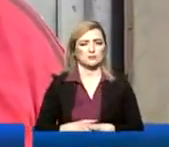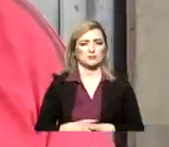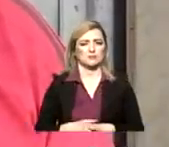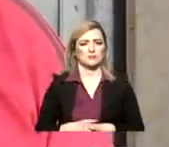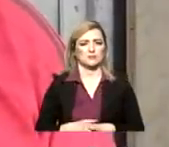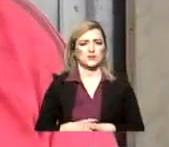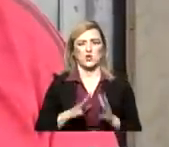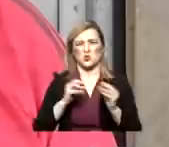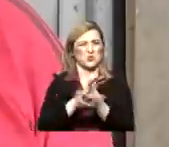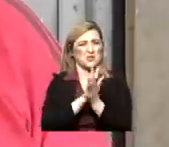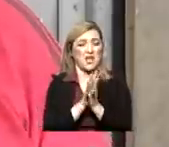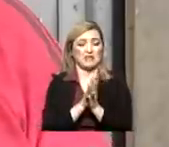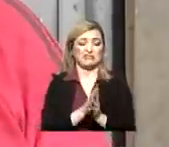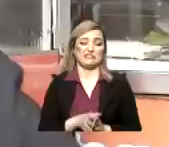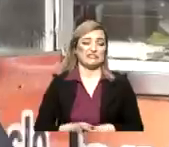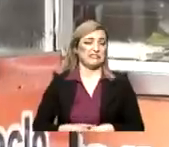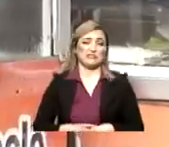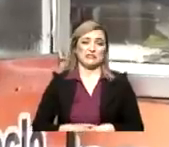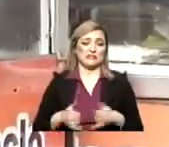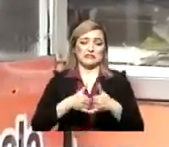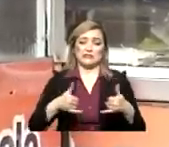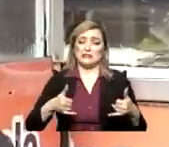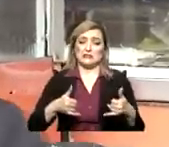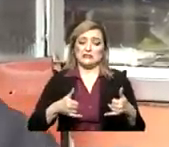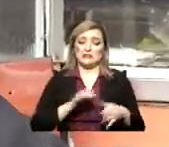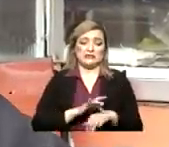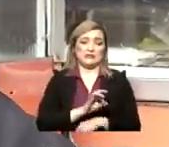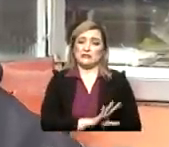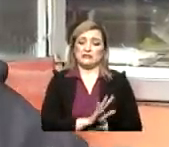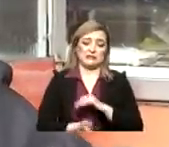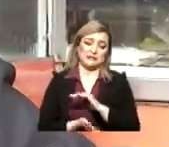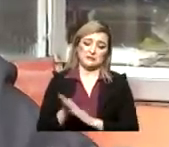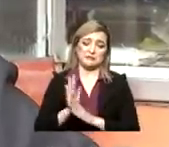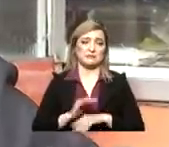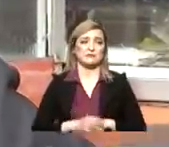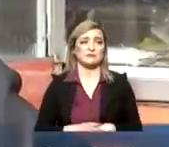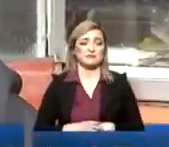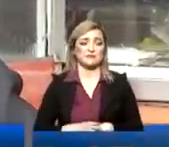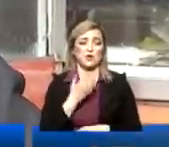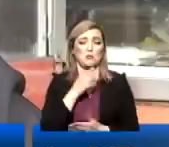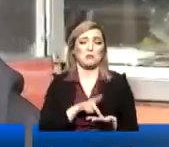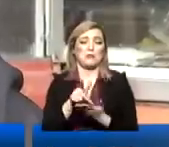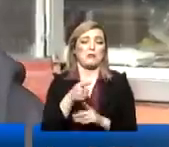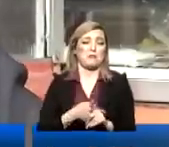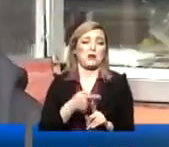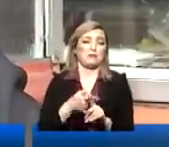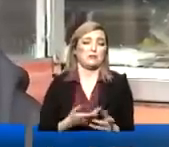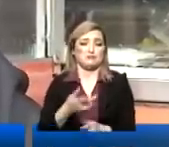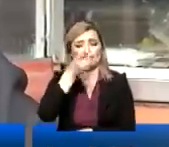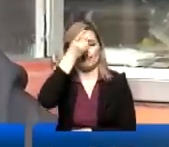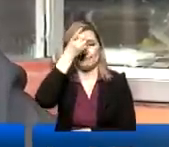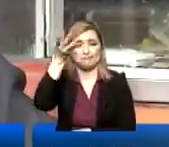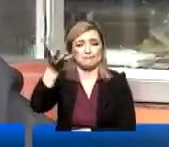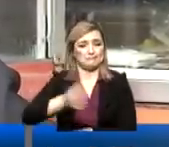no se arregla, vamos a tener que desocupar los locales, porque aquí no nos vamos a cubrir para pagar ni el arriendo. Tenemos